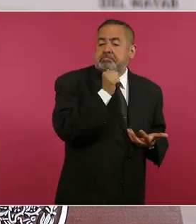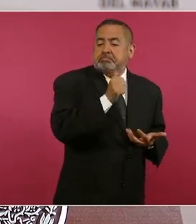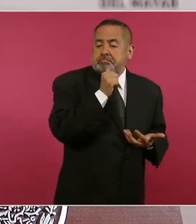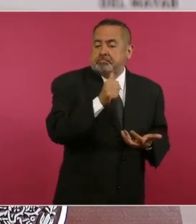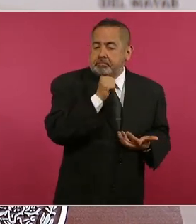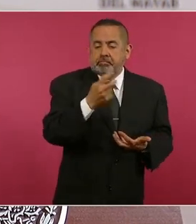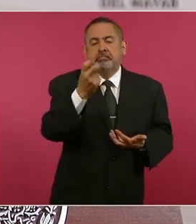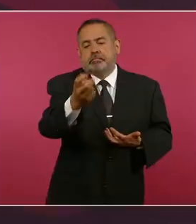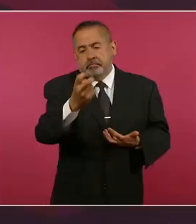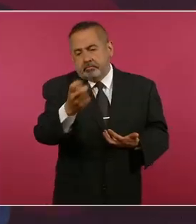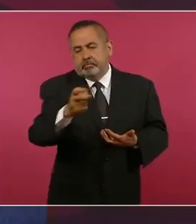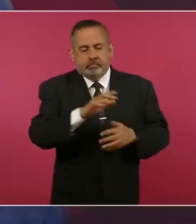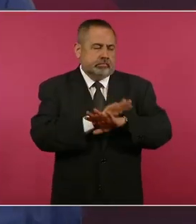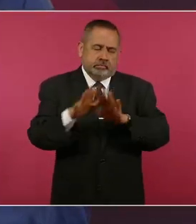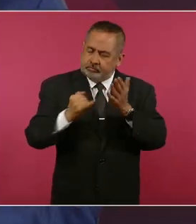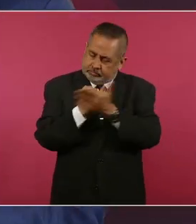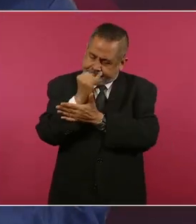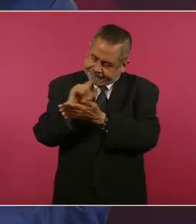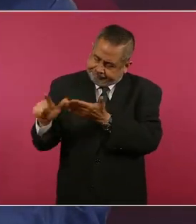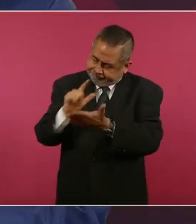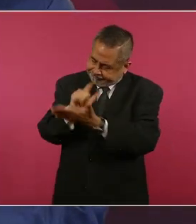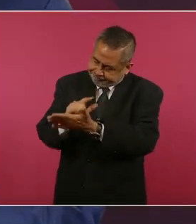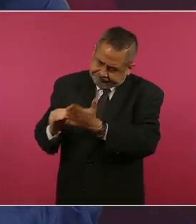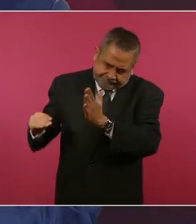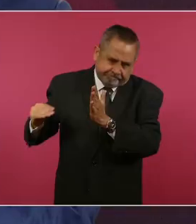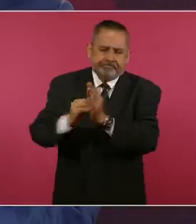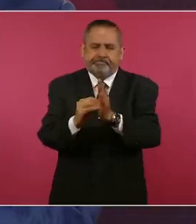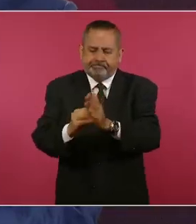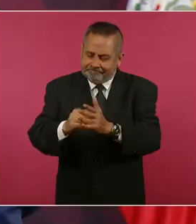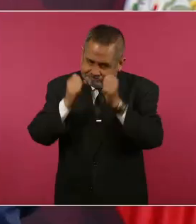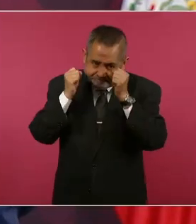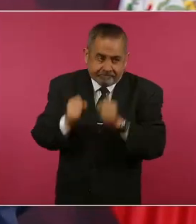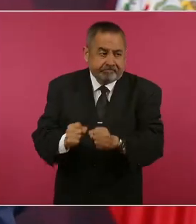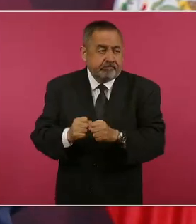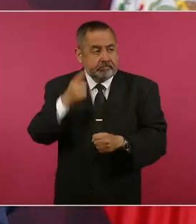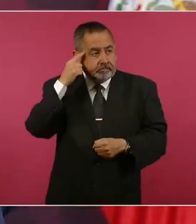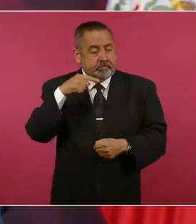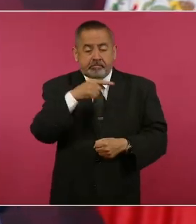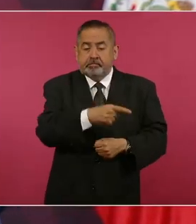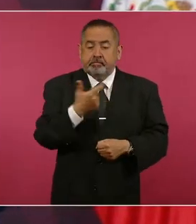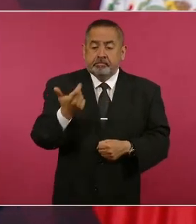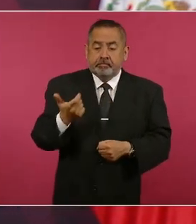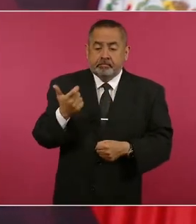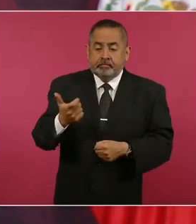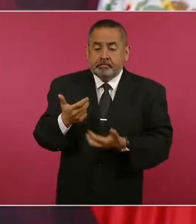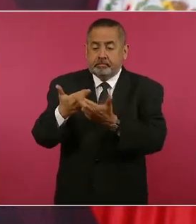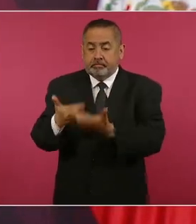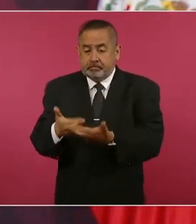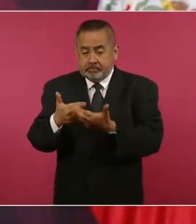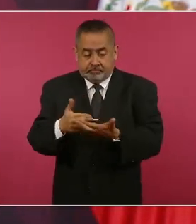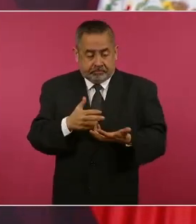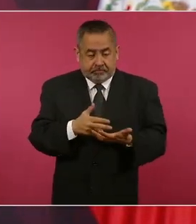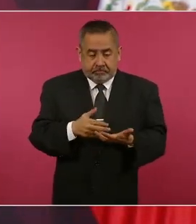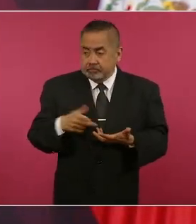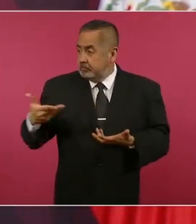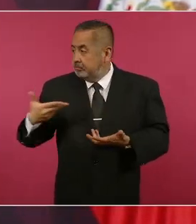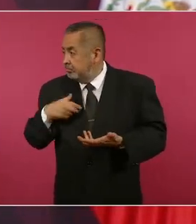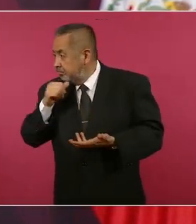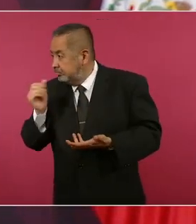Entonces, por eso queremos que quede en la ley, para que esos recursos remanentes no